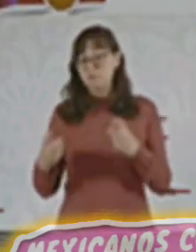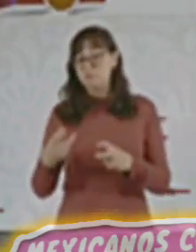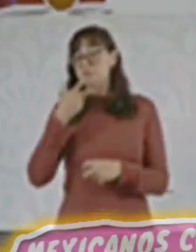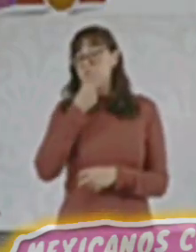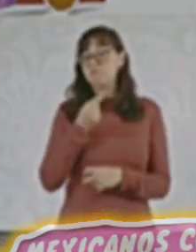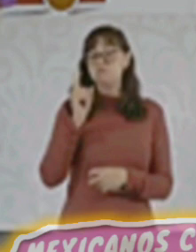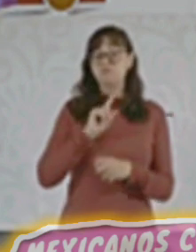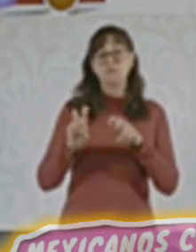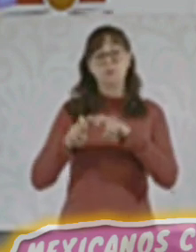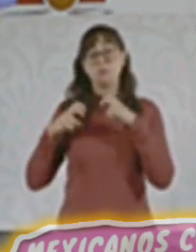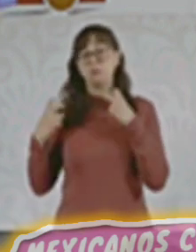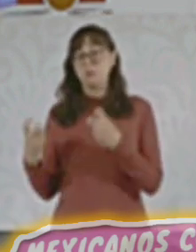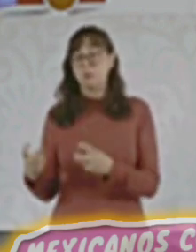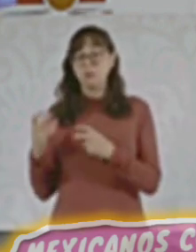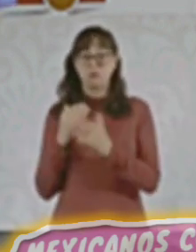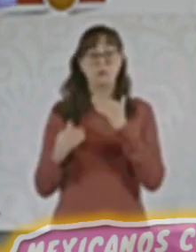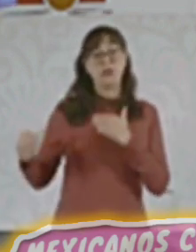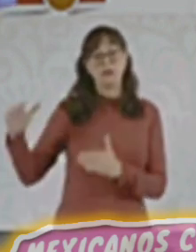de la Federación.